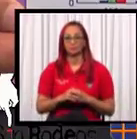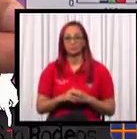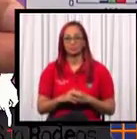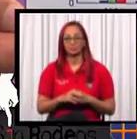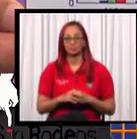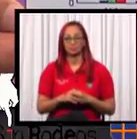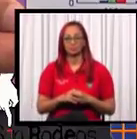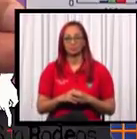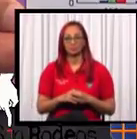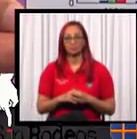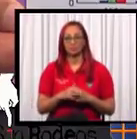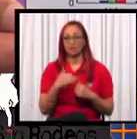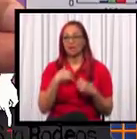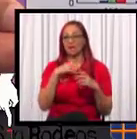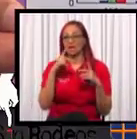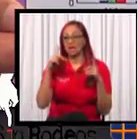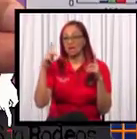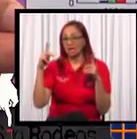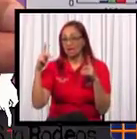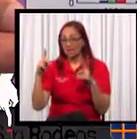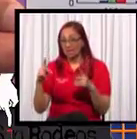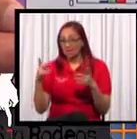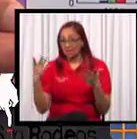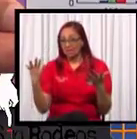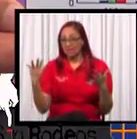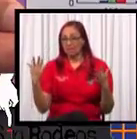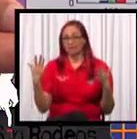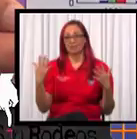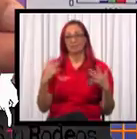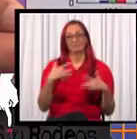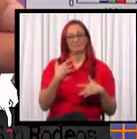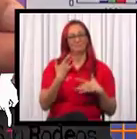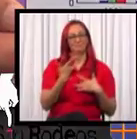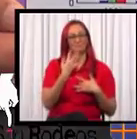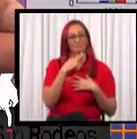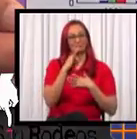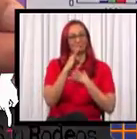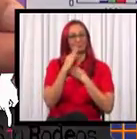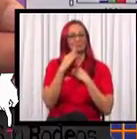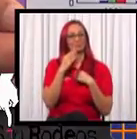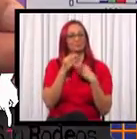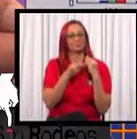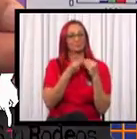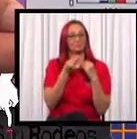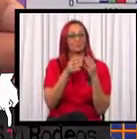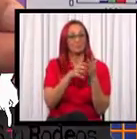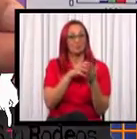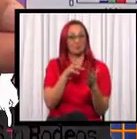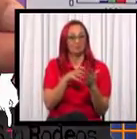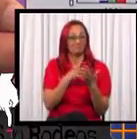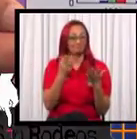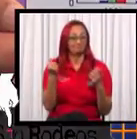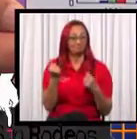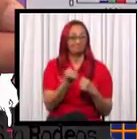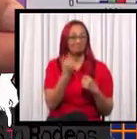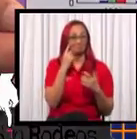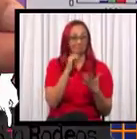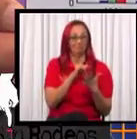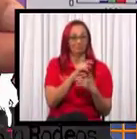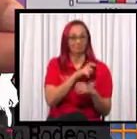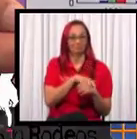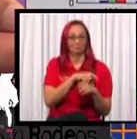Hay gente que se desincentivó tanto de la producción de arroz, desgraciadamente, que por eso en este momento pues